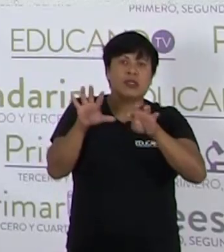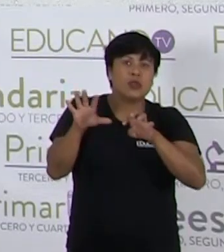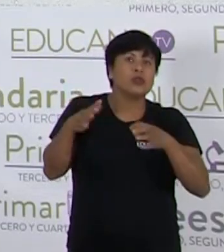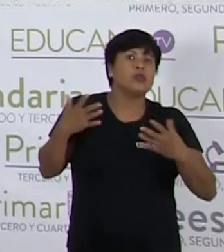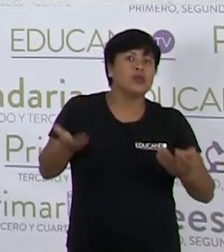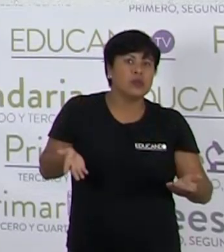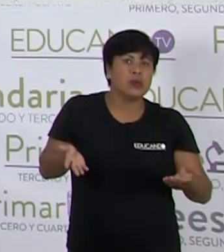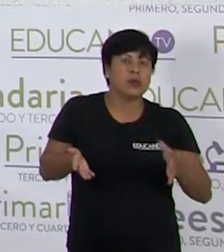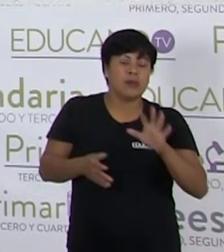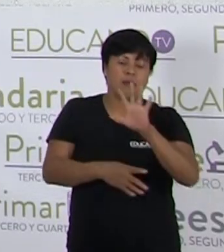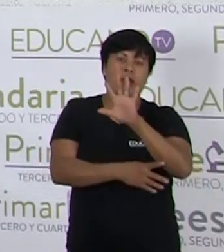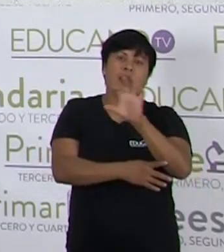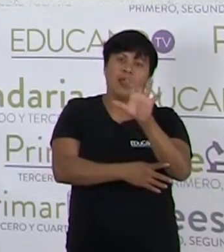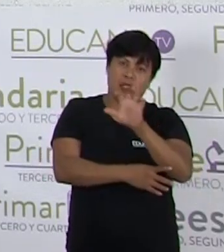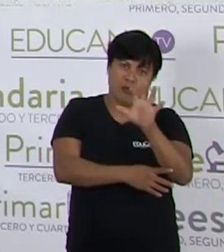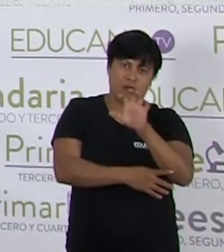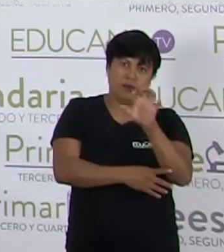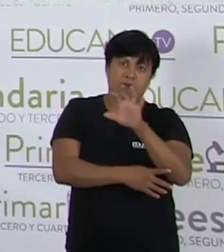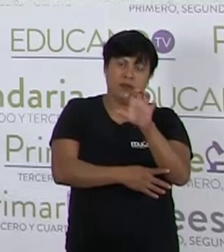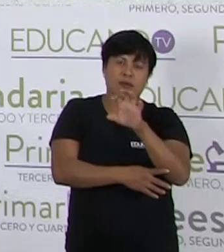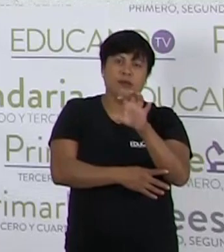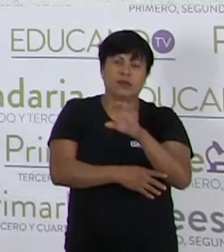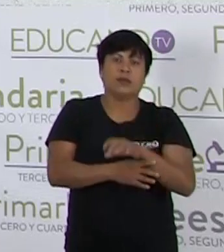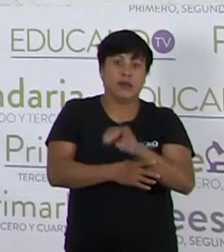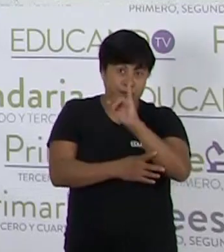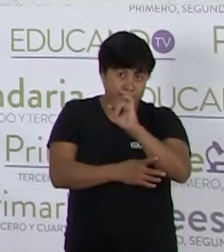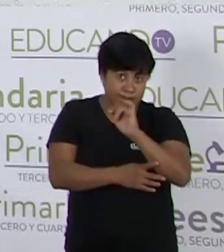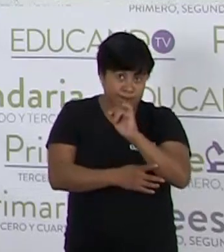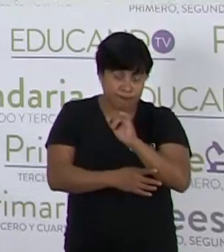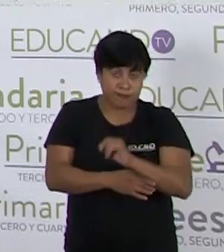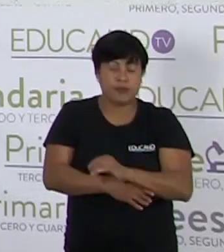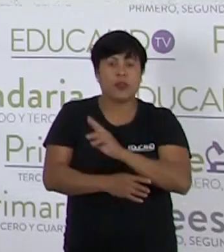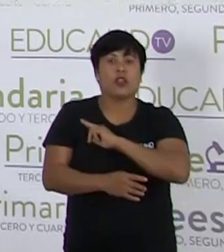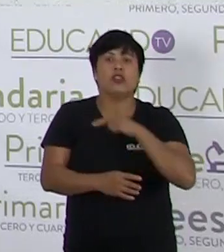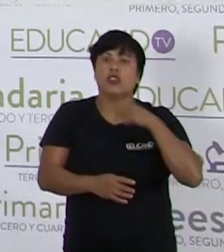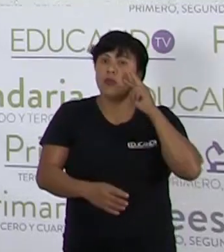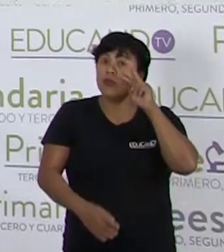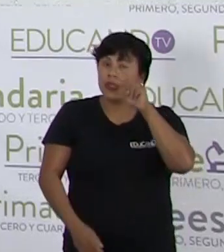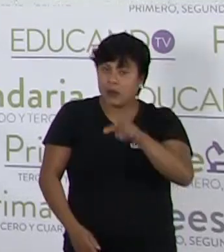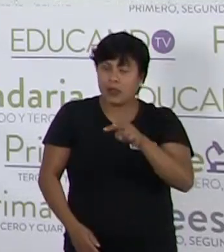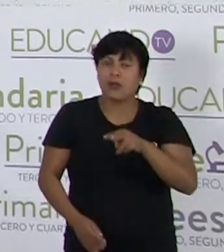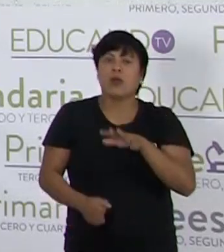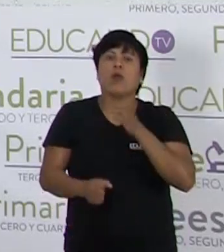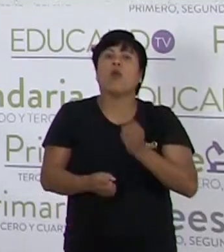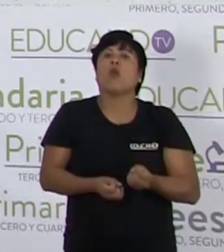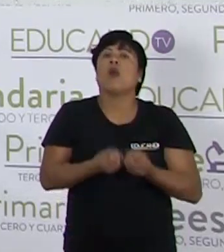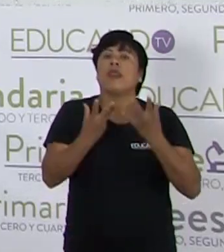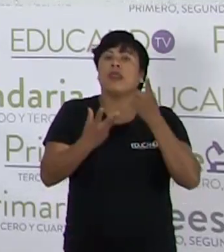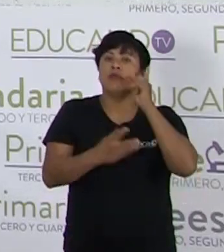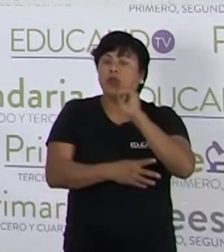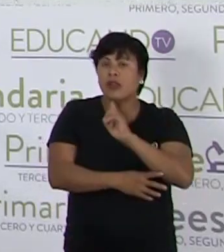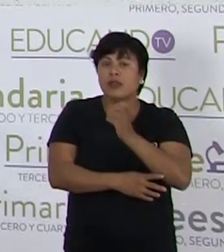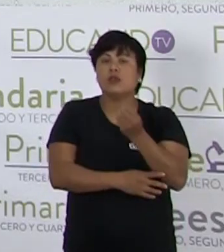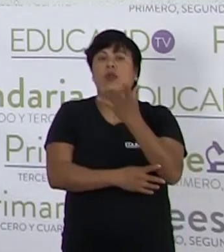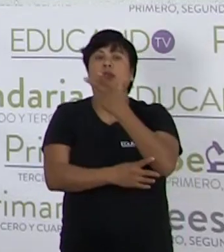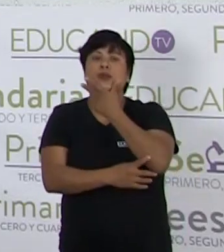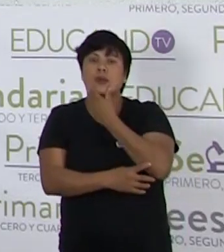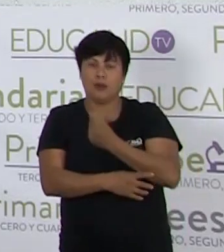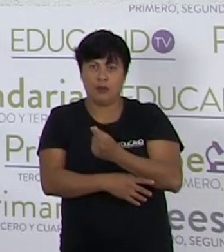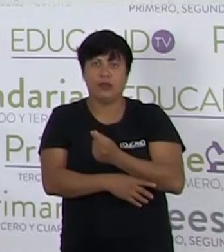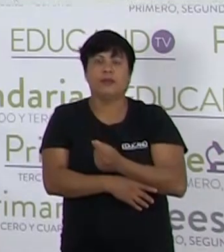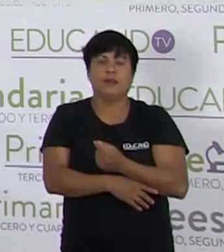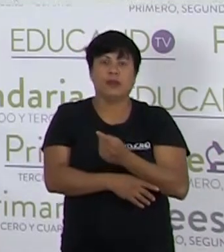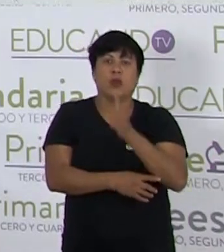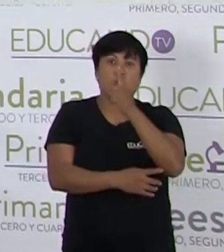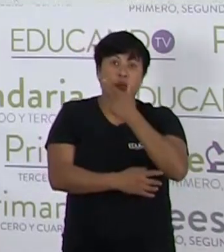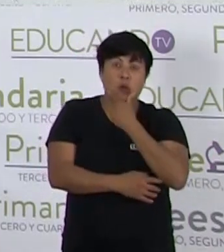serían 500. ¿Sí? Vamos a determinar aquí cuántas niñas y cuántos niños.